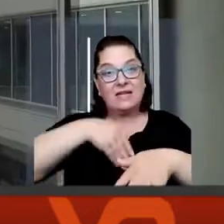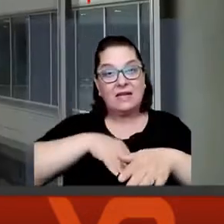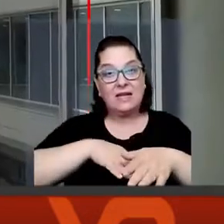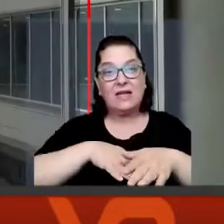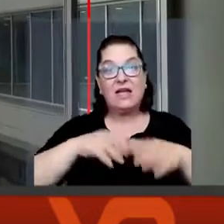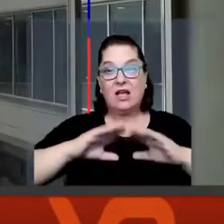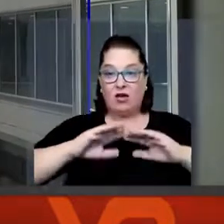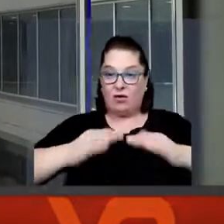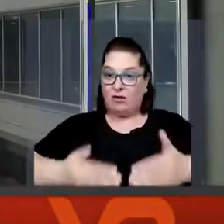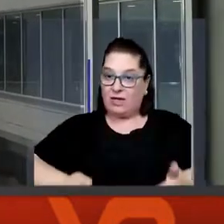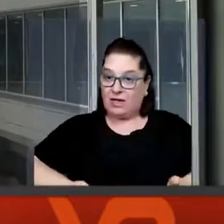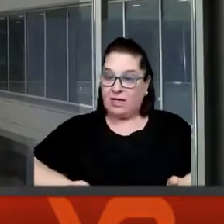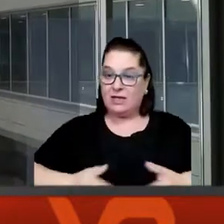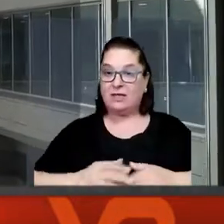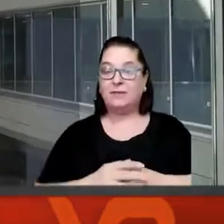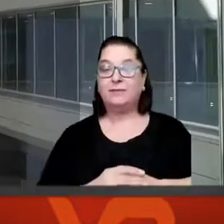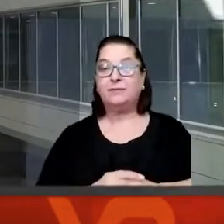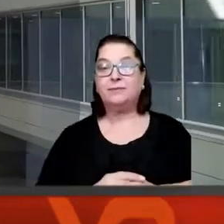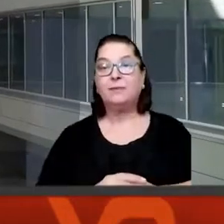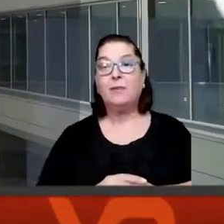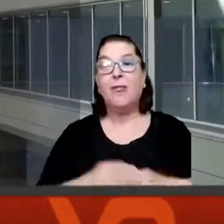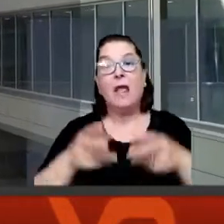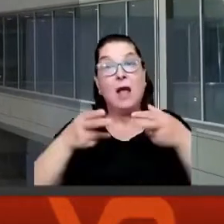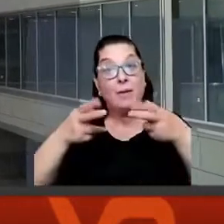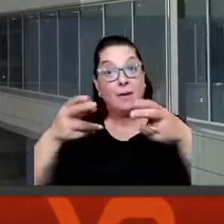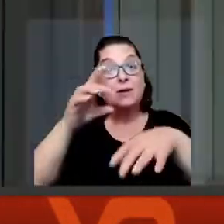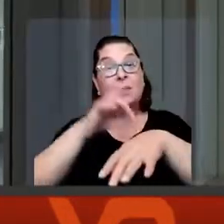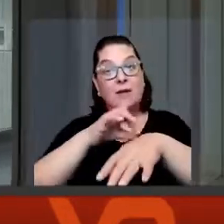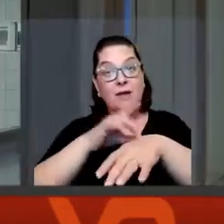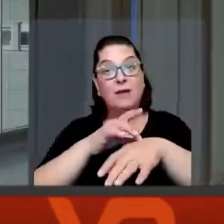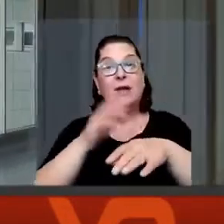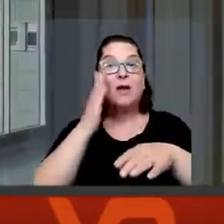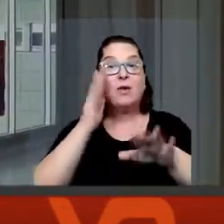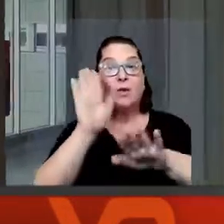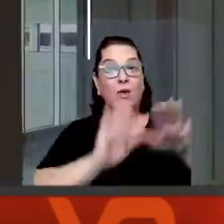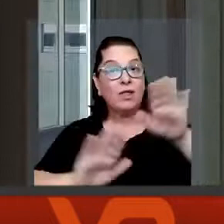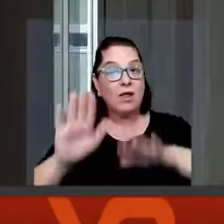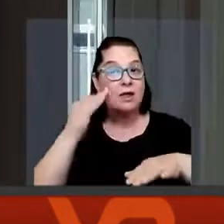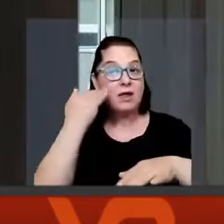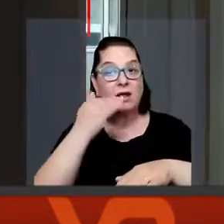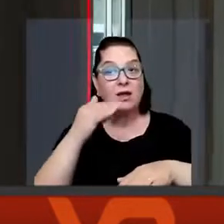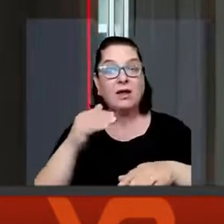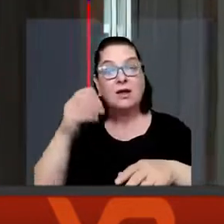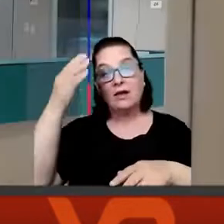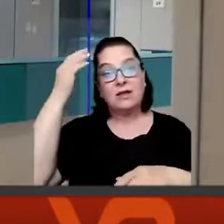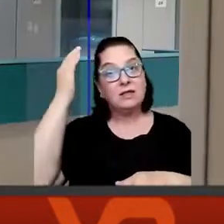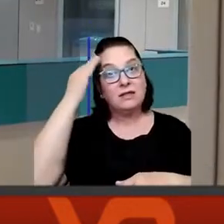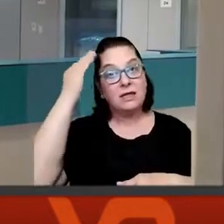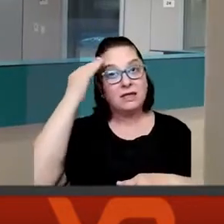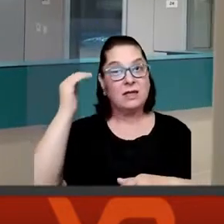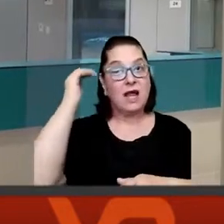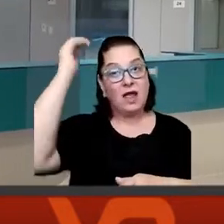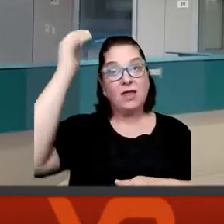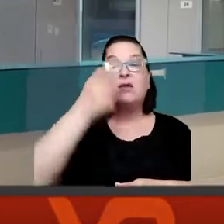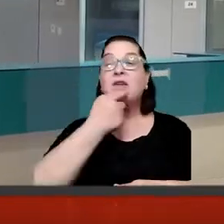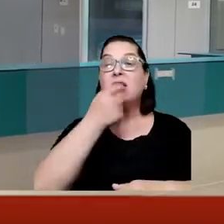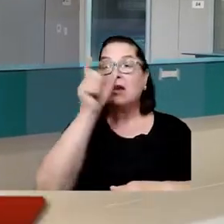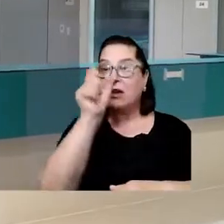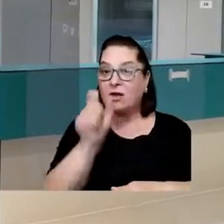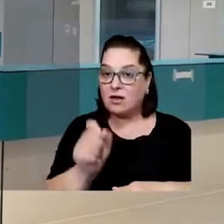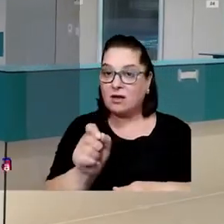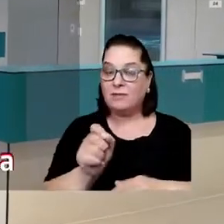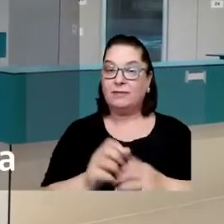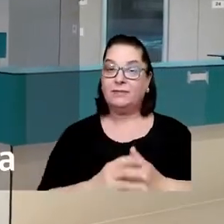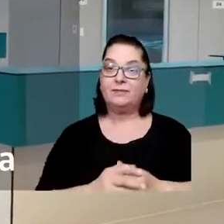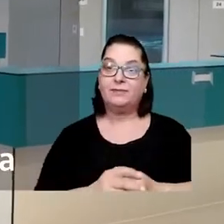psiquiatría radiología entre otras con este programa se logró mejorar el acceso a la salud de los